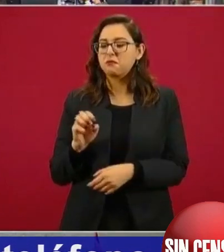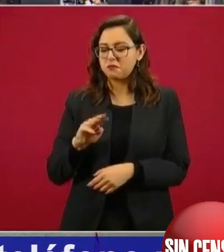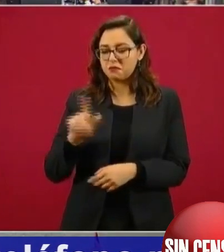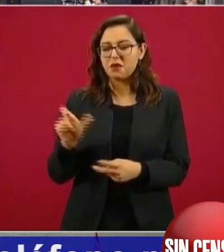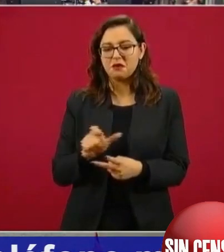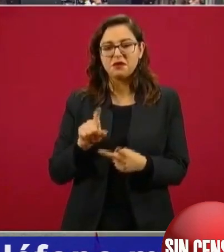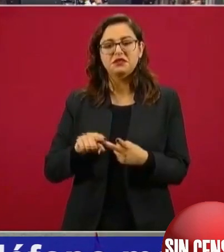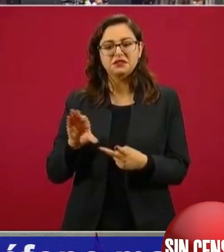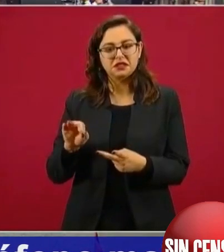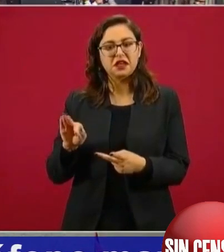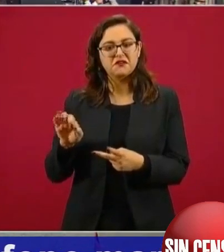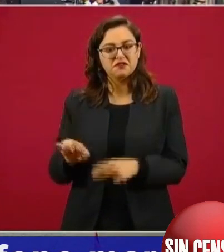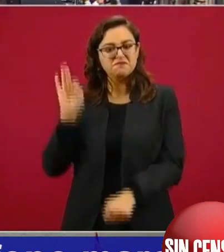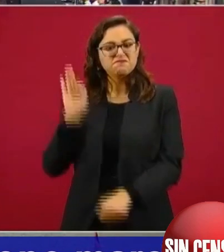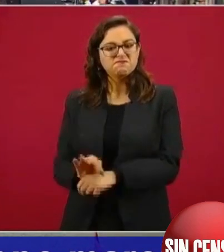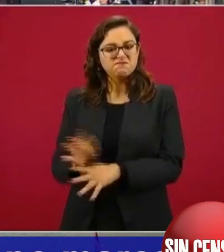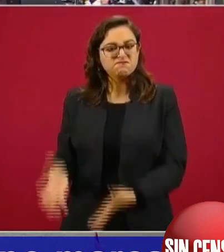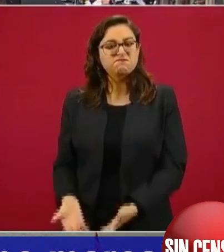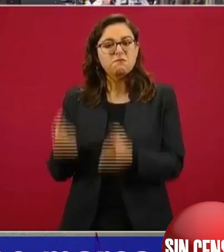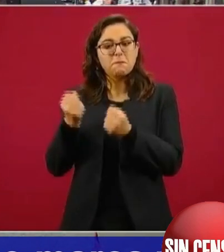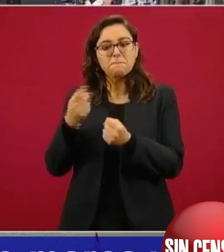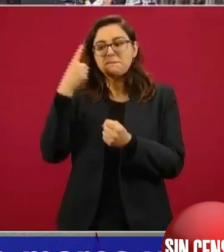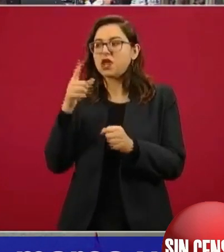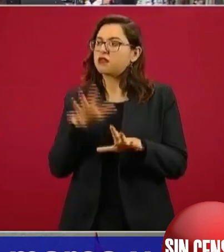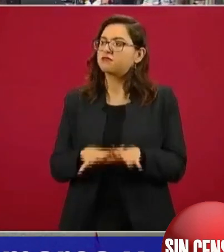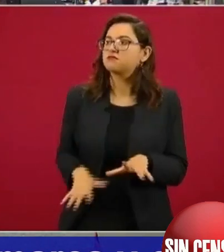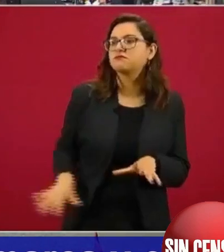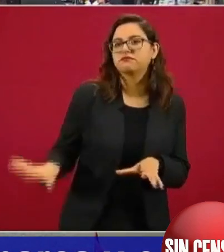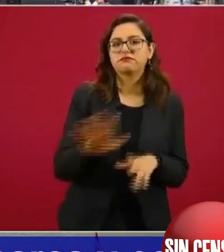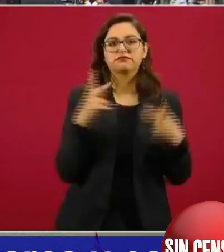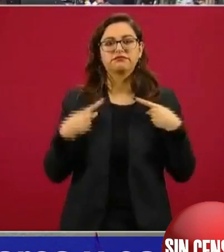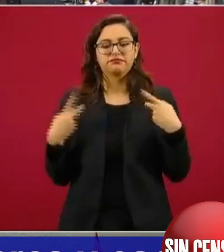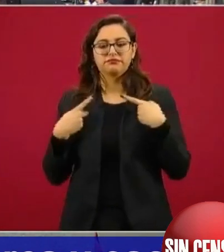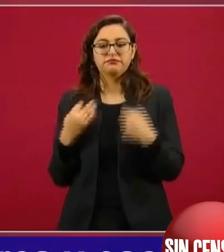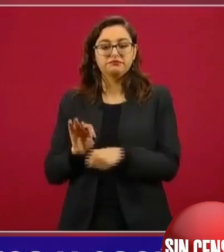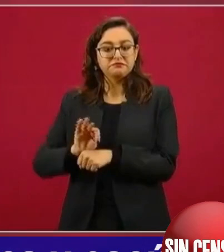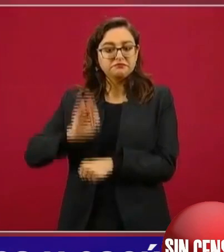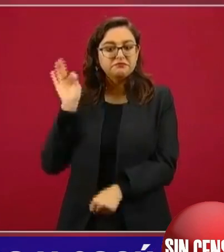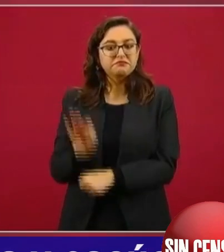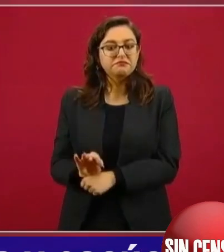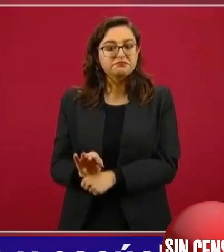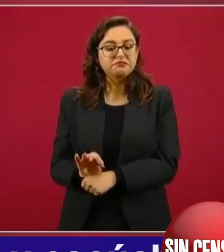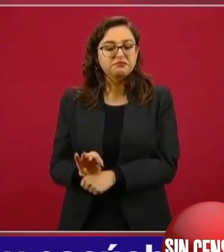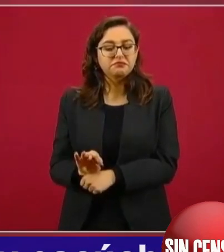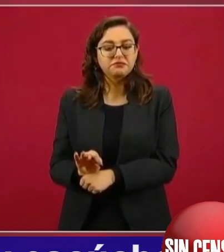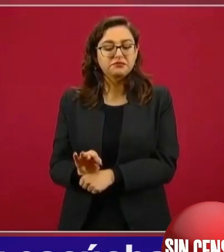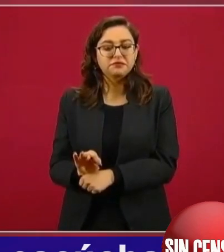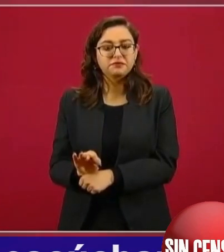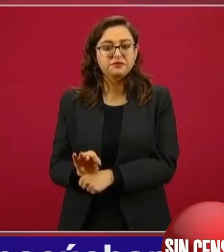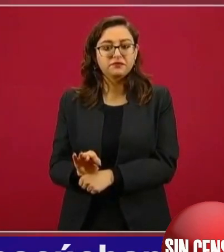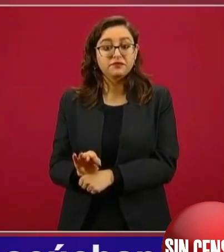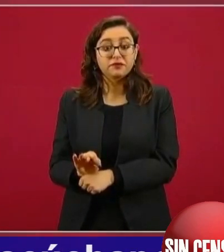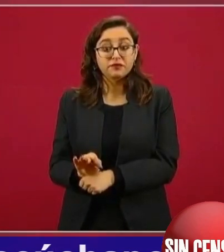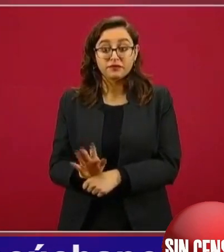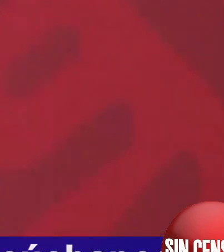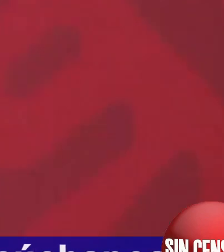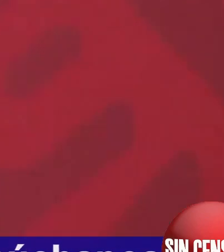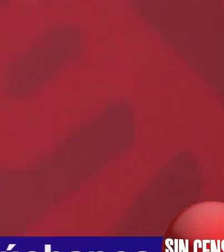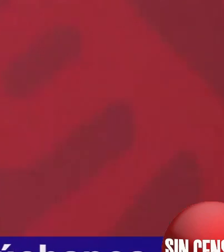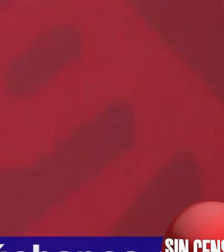y a la Comisión Federal de Electricidad por el bien del pueblo, porque si no, y no es